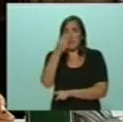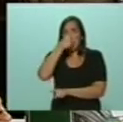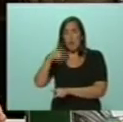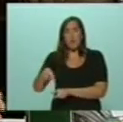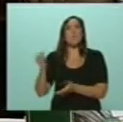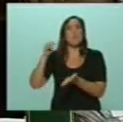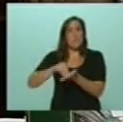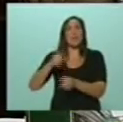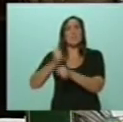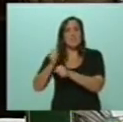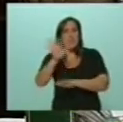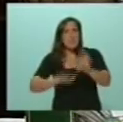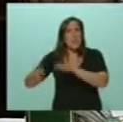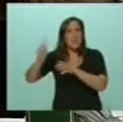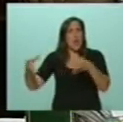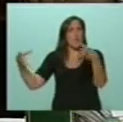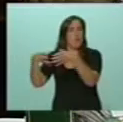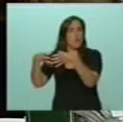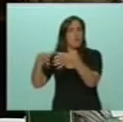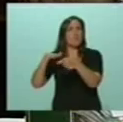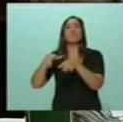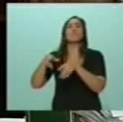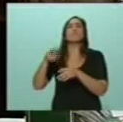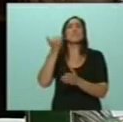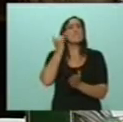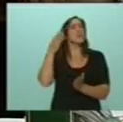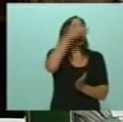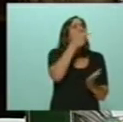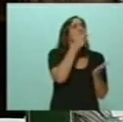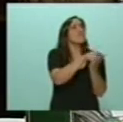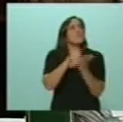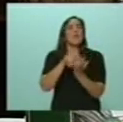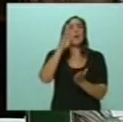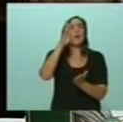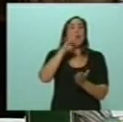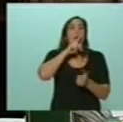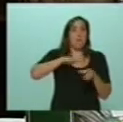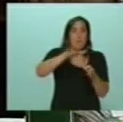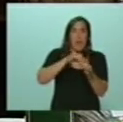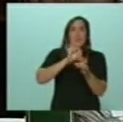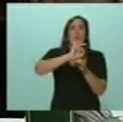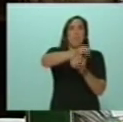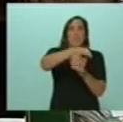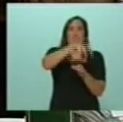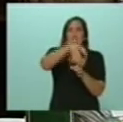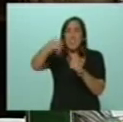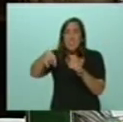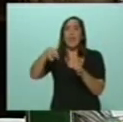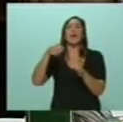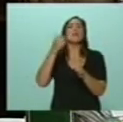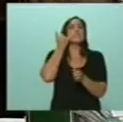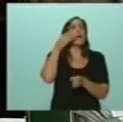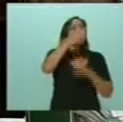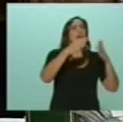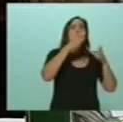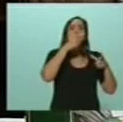a haber nuevos operativos. Se relevaron aproximadamente en La Plata, Briso y Ensenada 1.903 manzanas, con